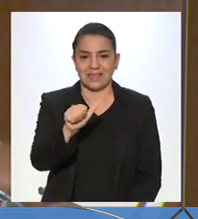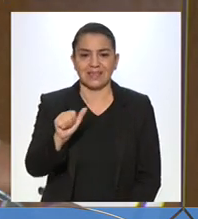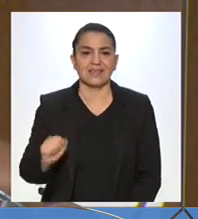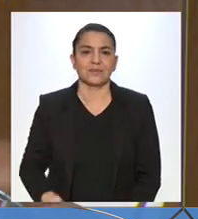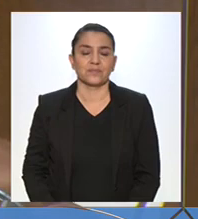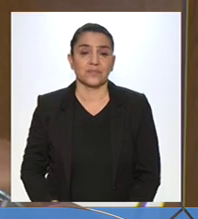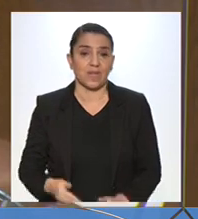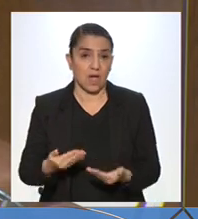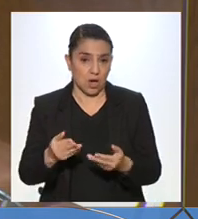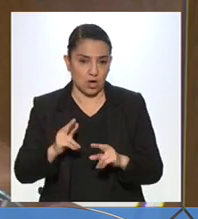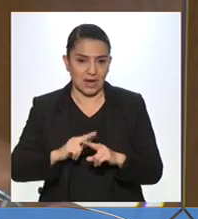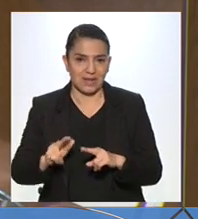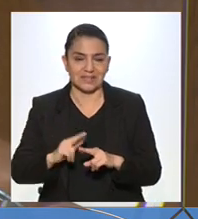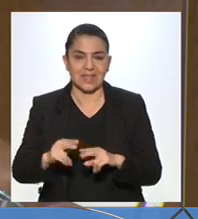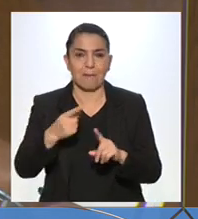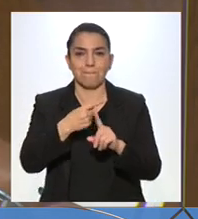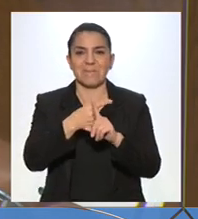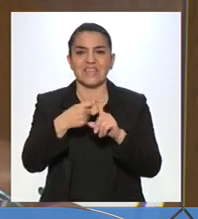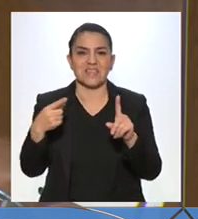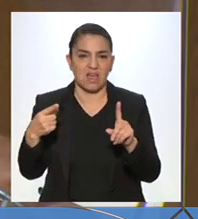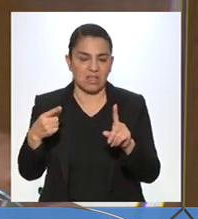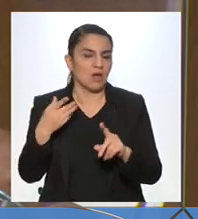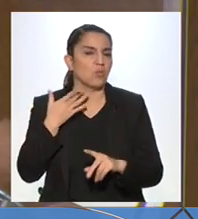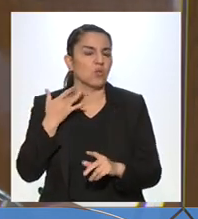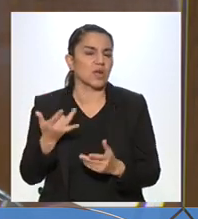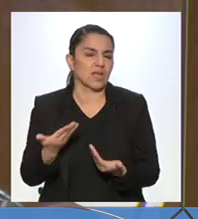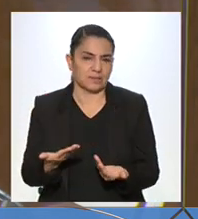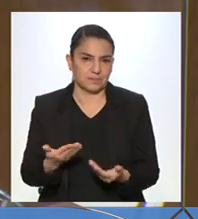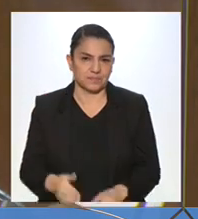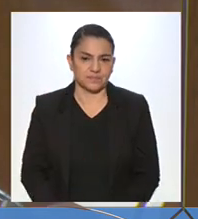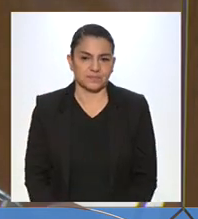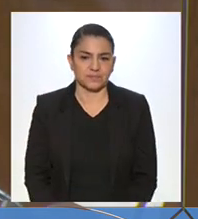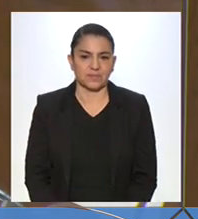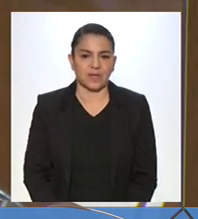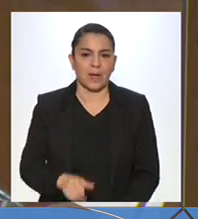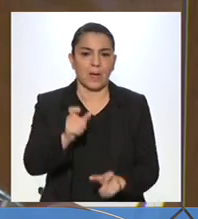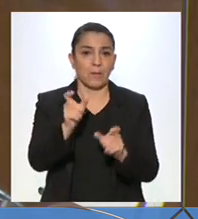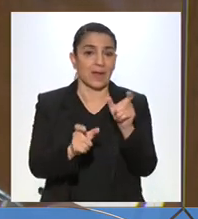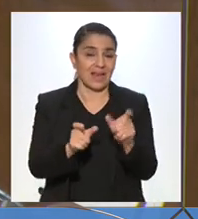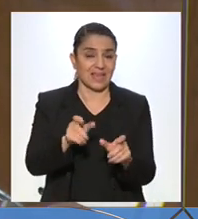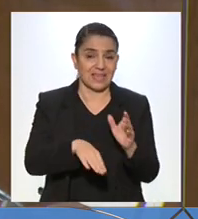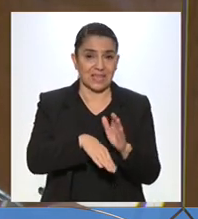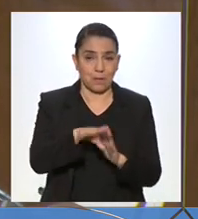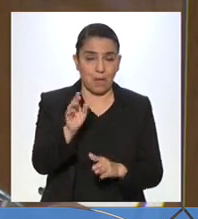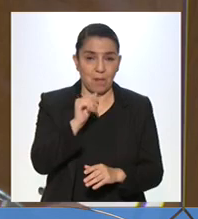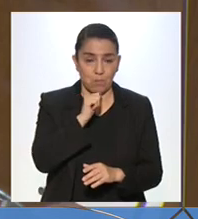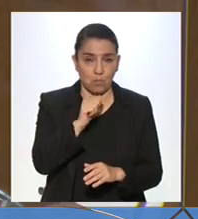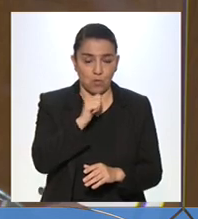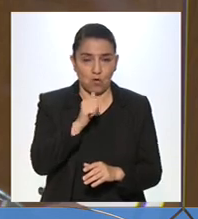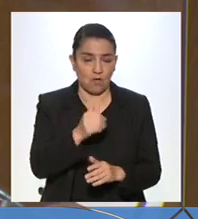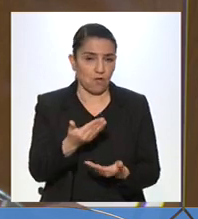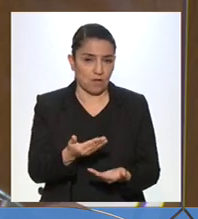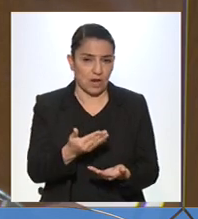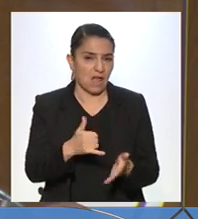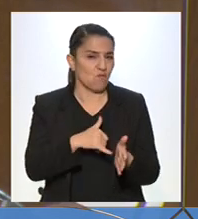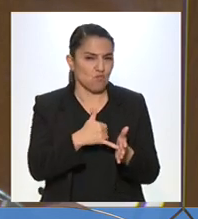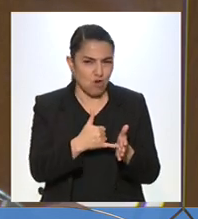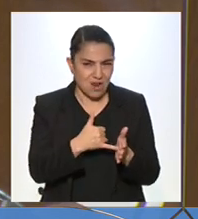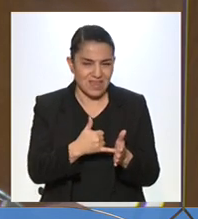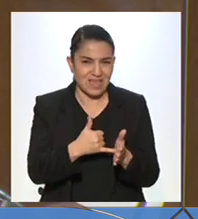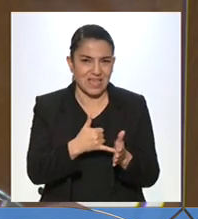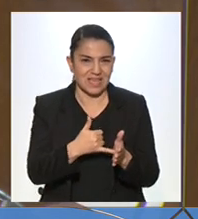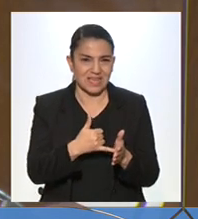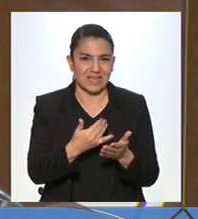se proyecta hoy día es de la mitad del primero. ¿Y por qué esto? Porque la gente más vulnerable, la gente de menos ahorro previsional, la gente que